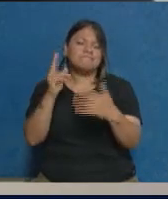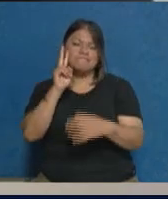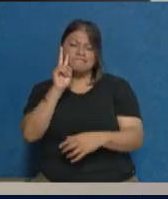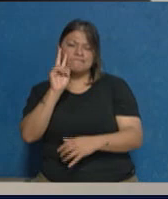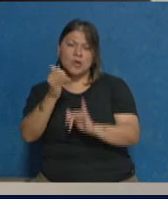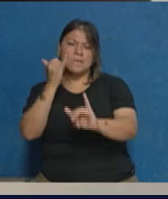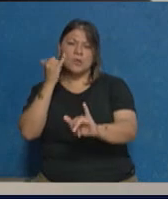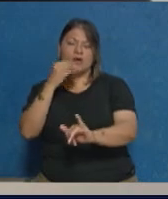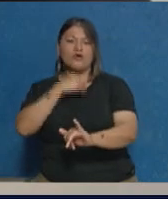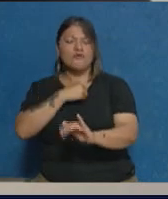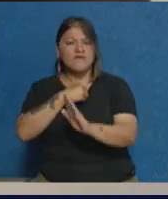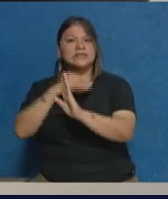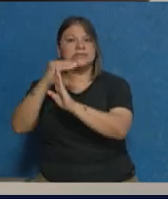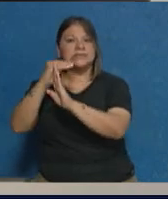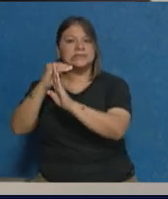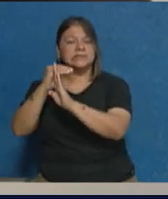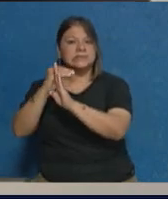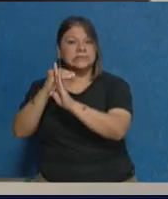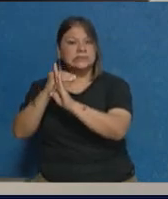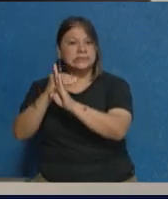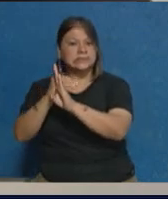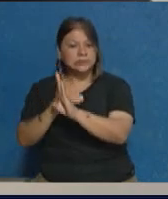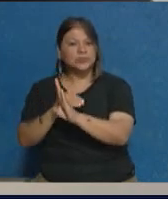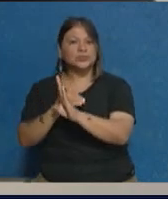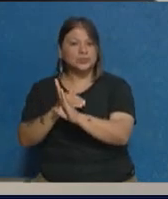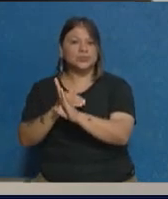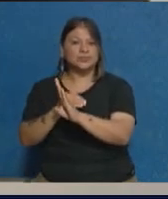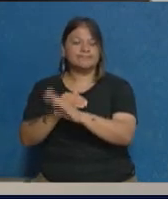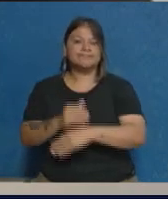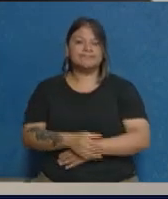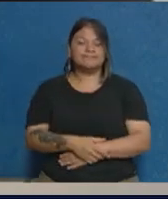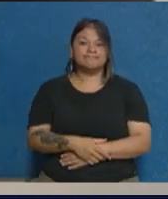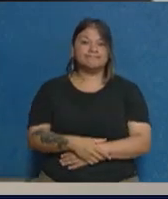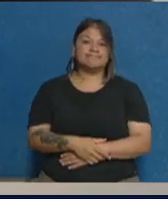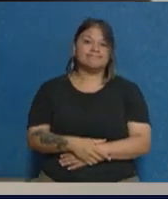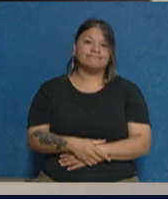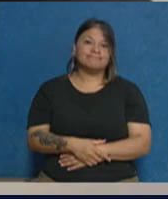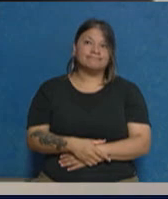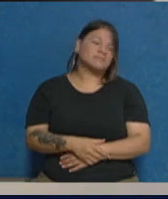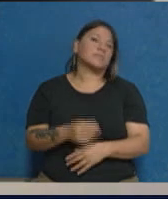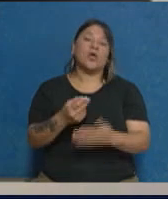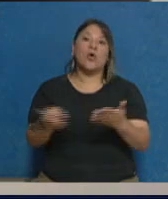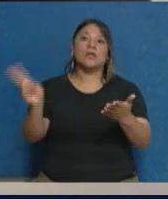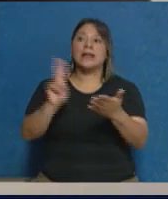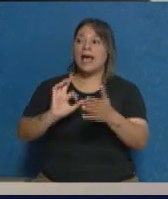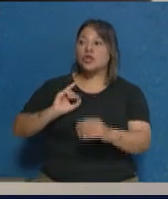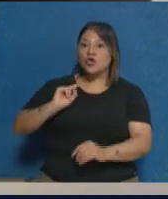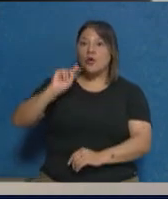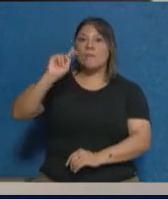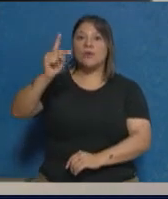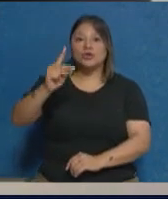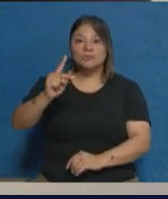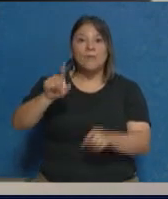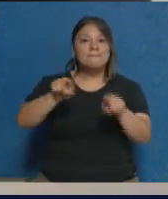que la confianza disminuyó de manera significativa y no se volvieron a recuperar en años siguientes los niveles